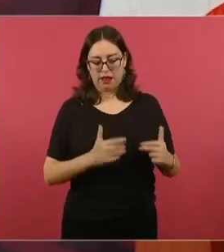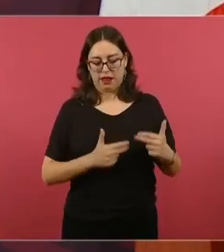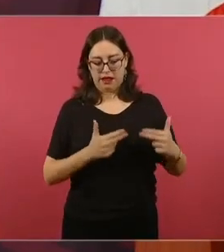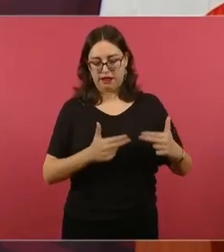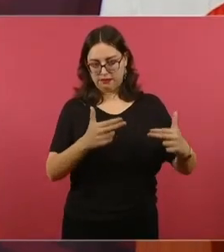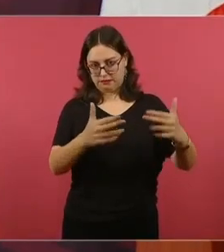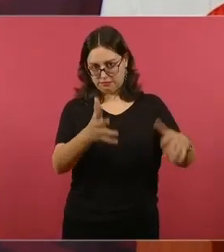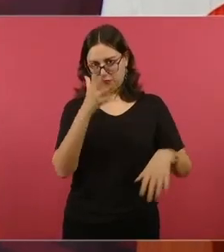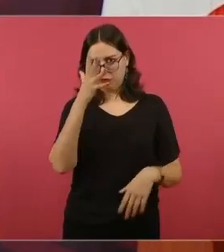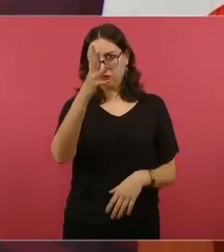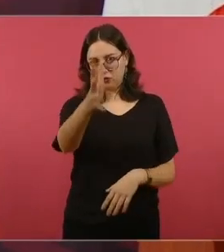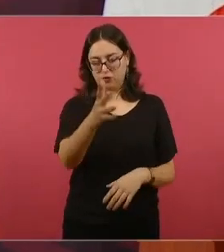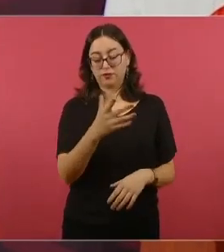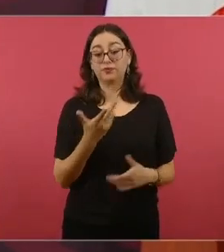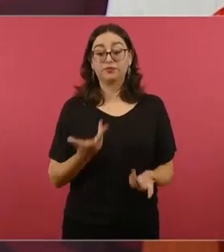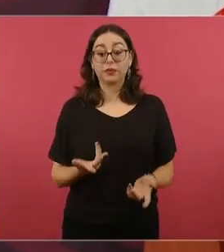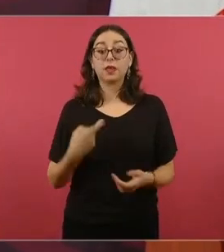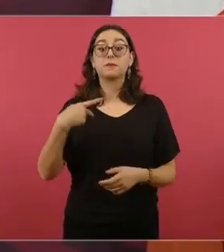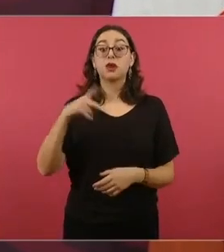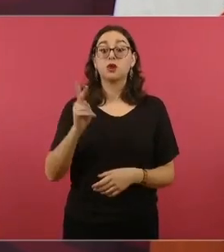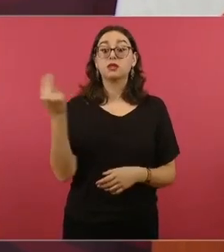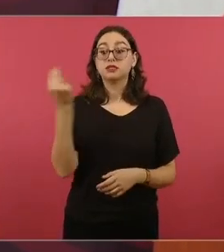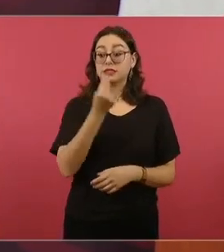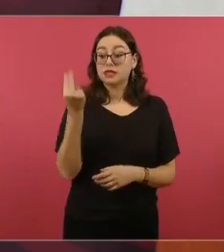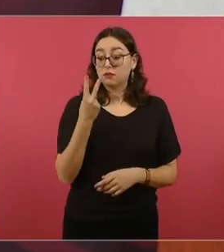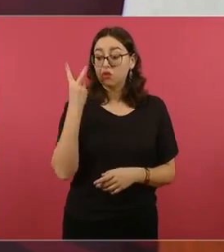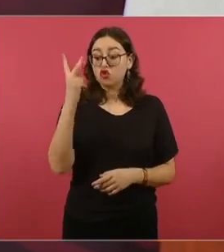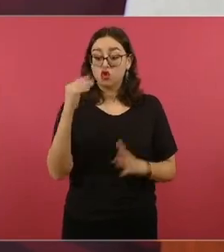en el extranjero, ser autosuficientes.